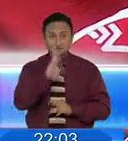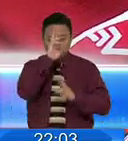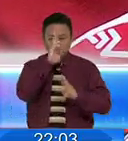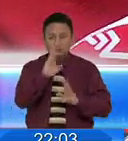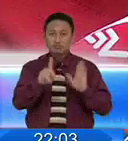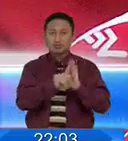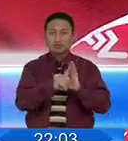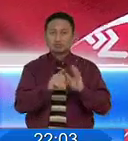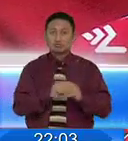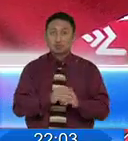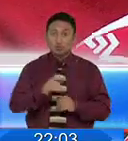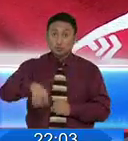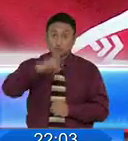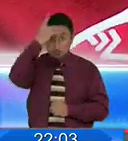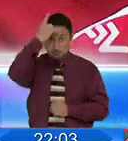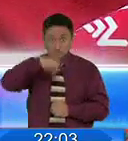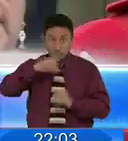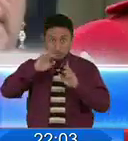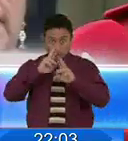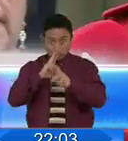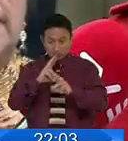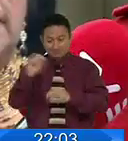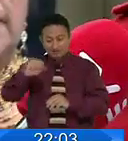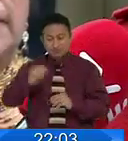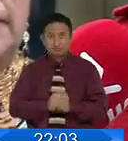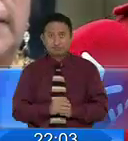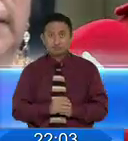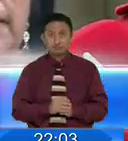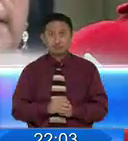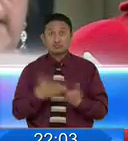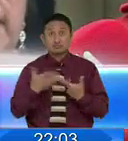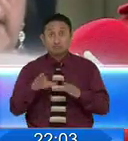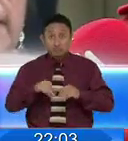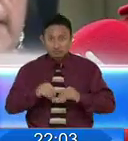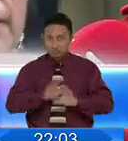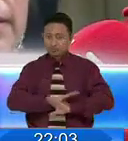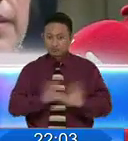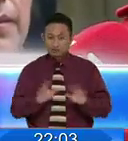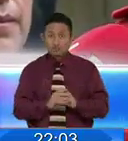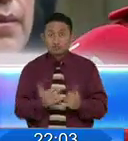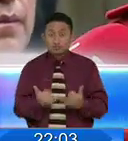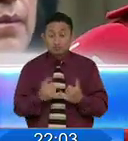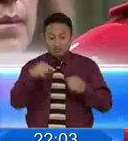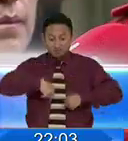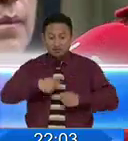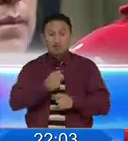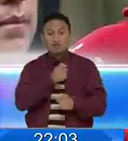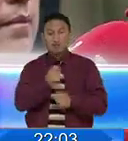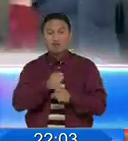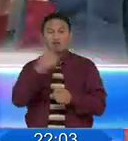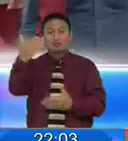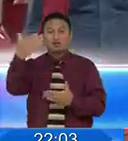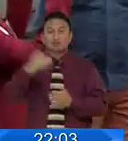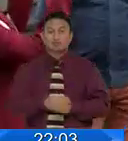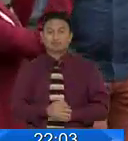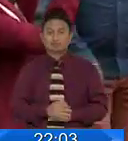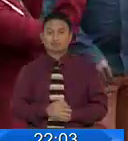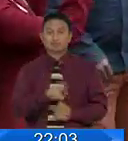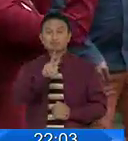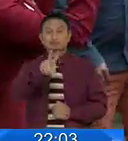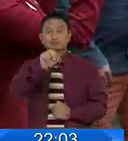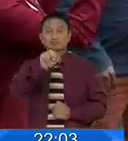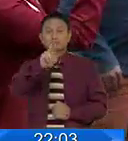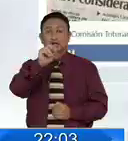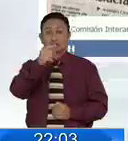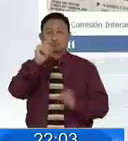Pero respetarán lo que decían. Hay que respetarla. No vamos a aceptar, porque en este momento se convierte en una persecución política. Vargas al parecer se